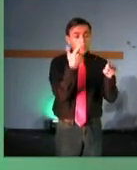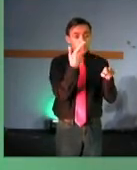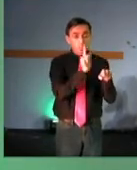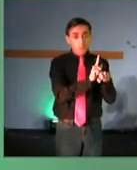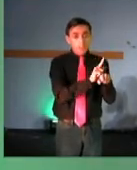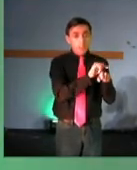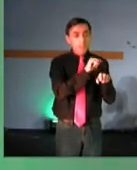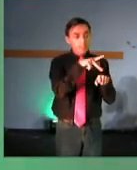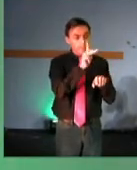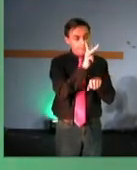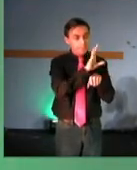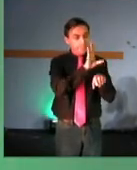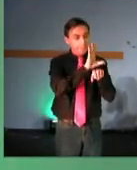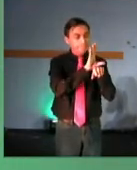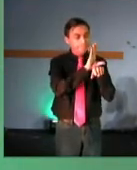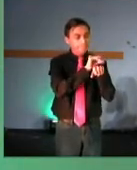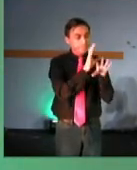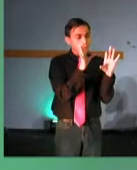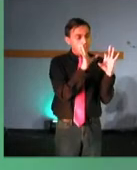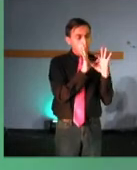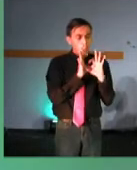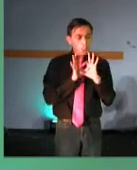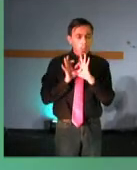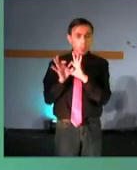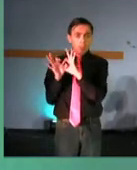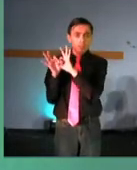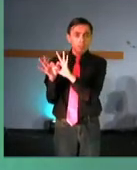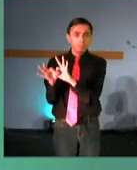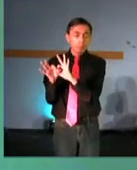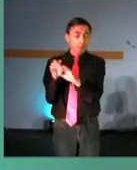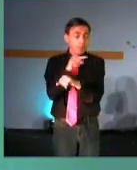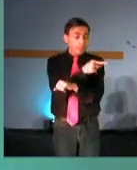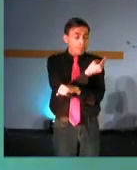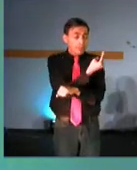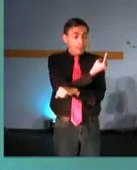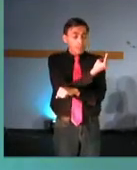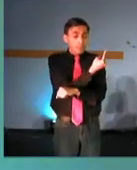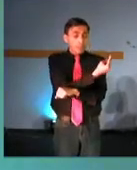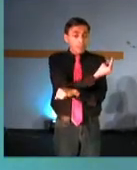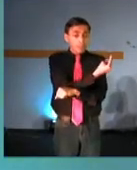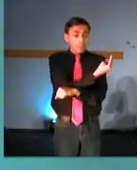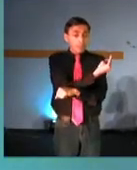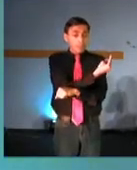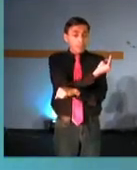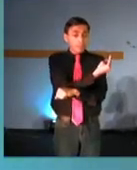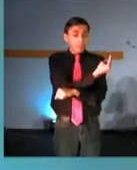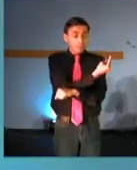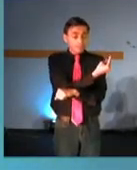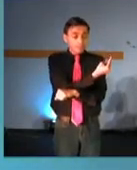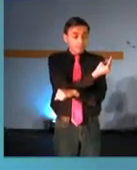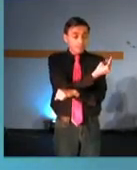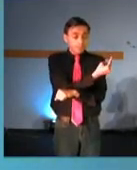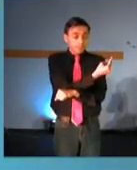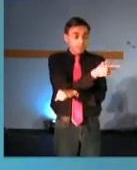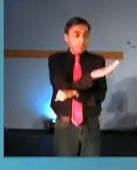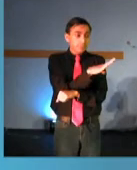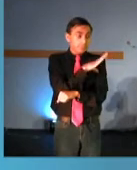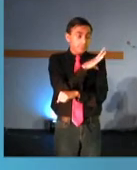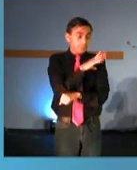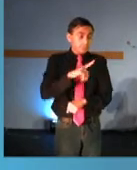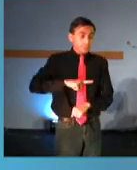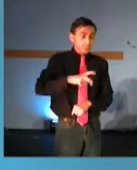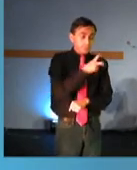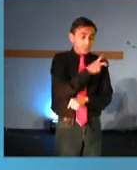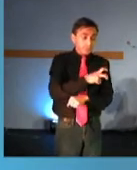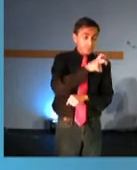que permiten hacer un vínculo entre la necesidad de salir de una dictadura que